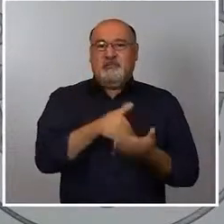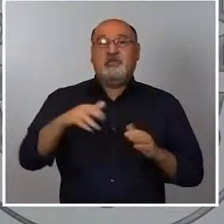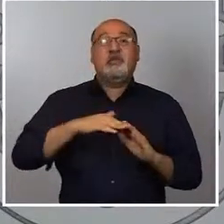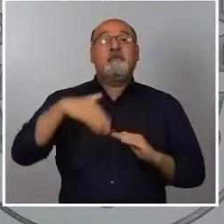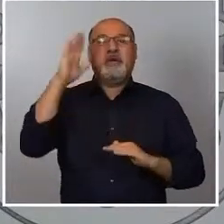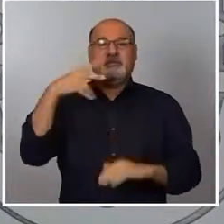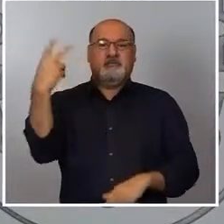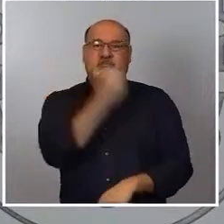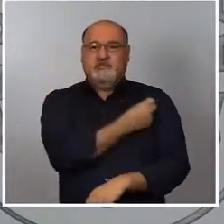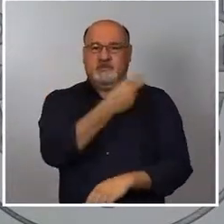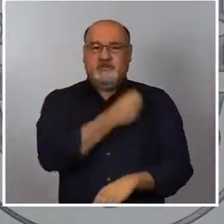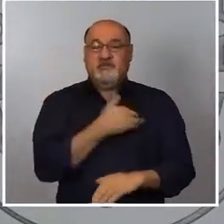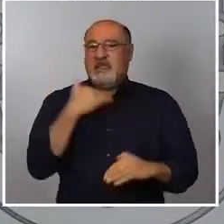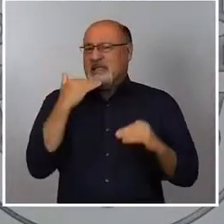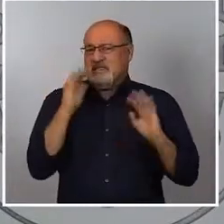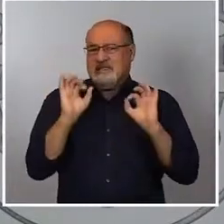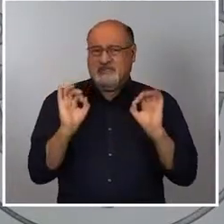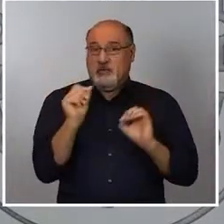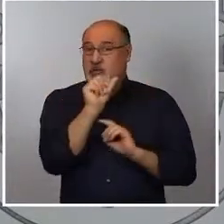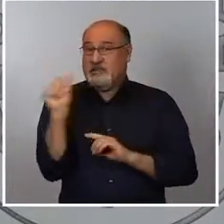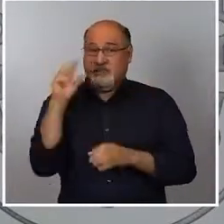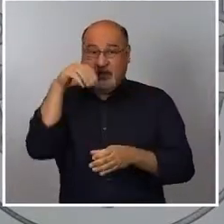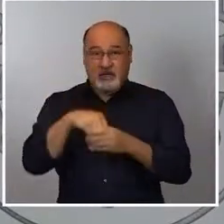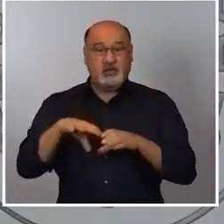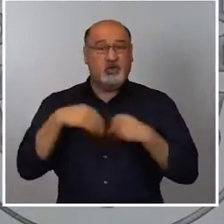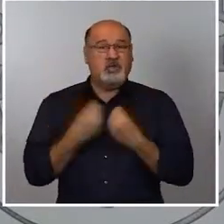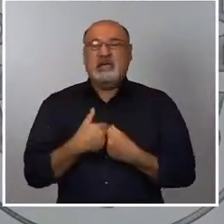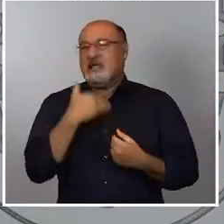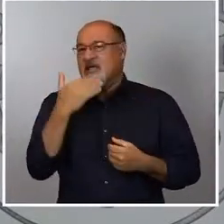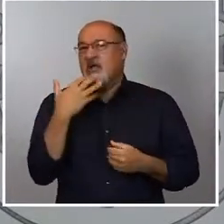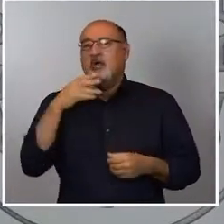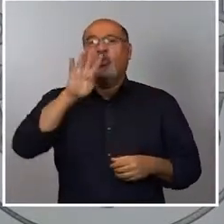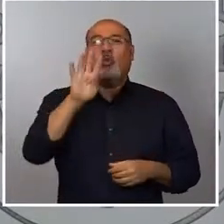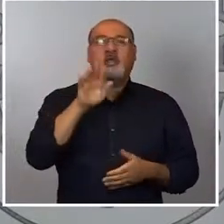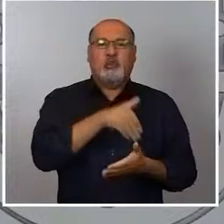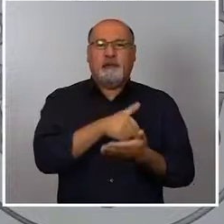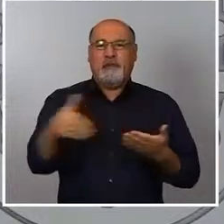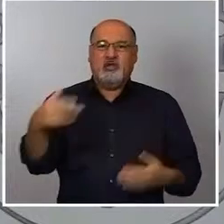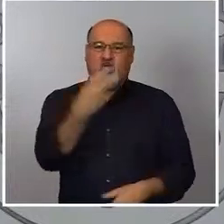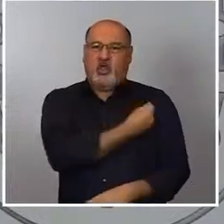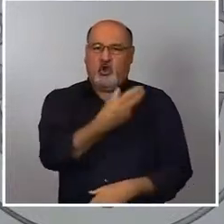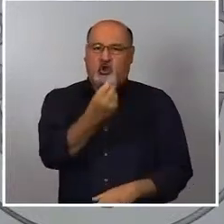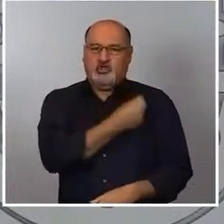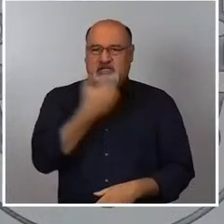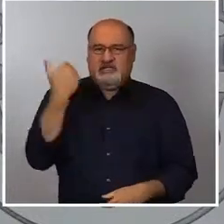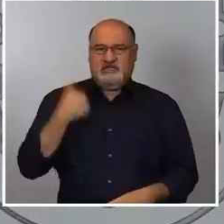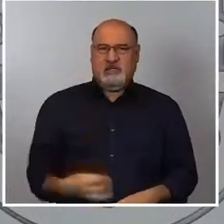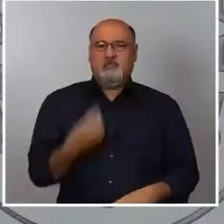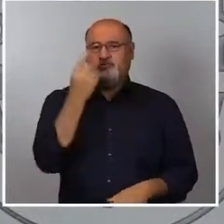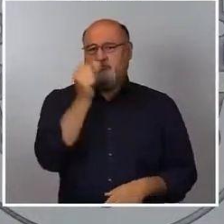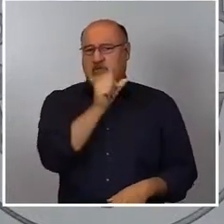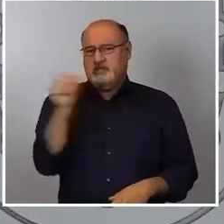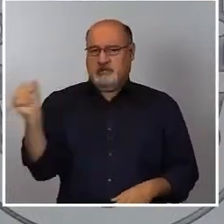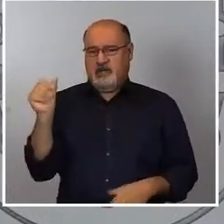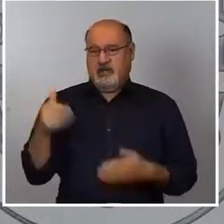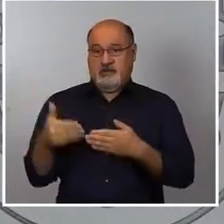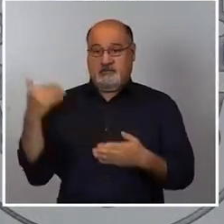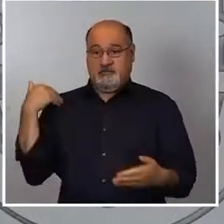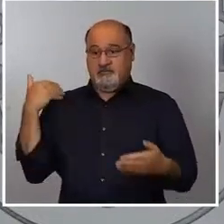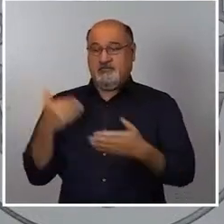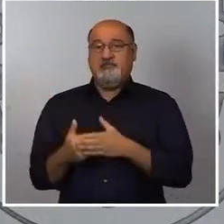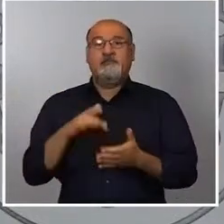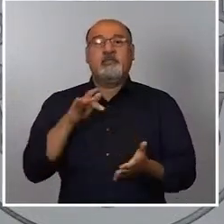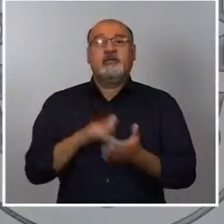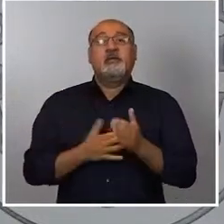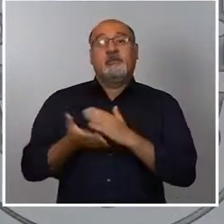acercándonos esta última semana prácticamente a los 4 millones de dosis administradas en la última semana desde mi anterior